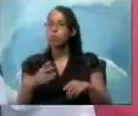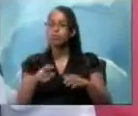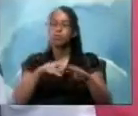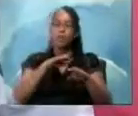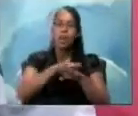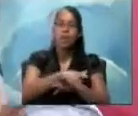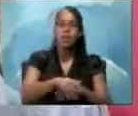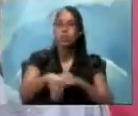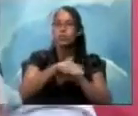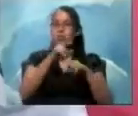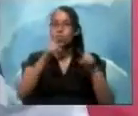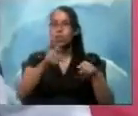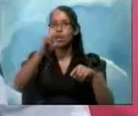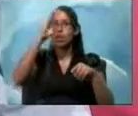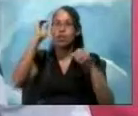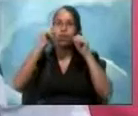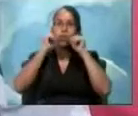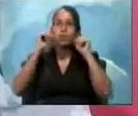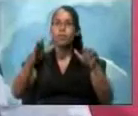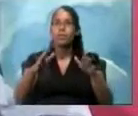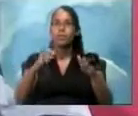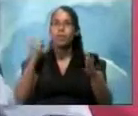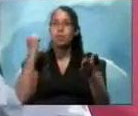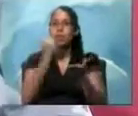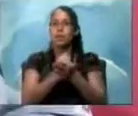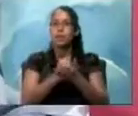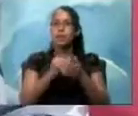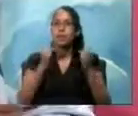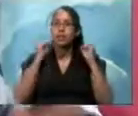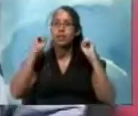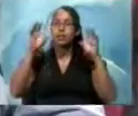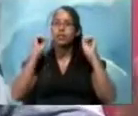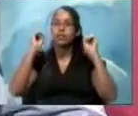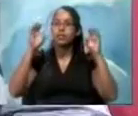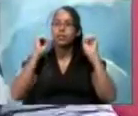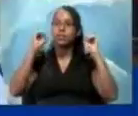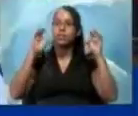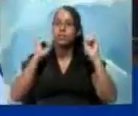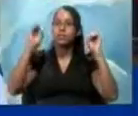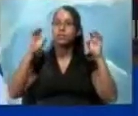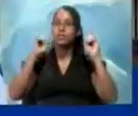sobre ustedes. Que Dios me le bendiga y que Dios les guarde.